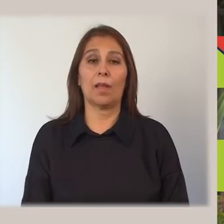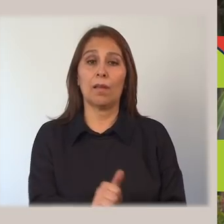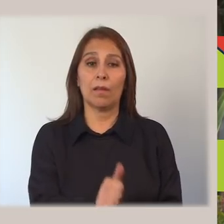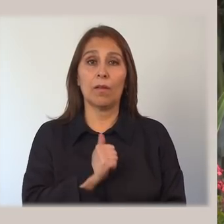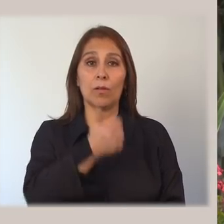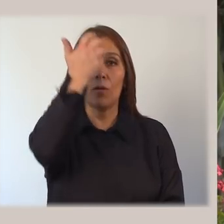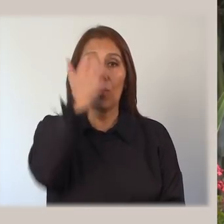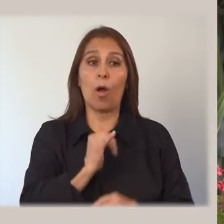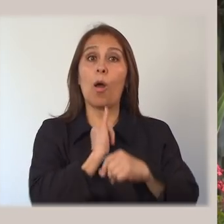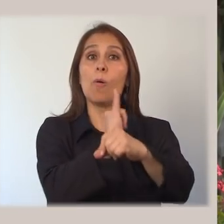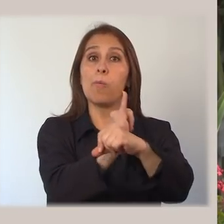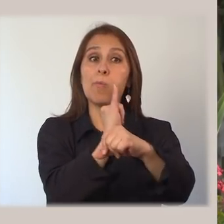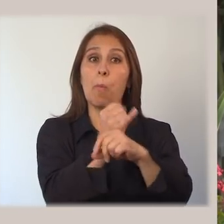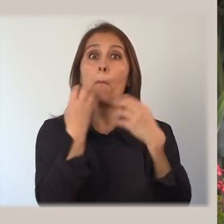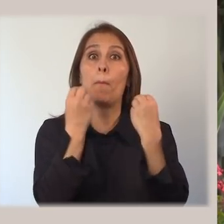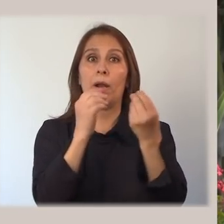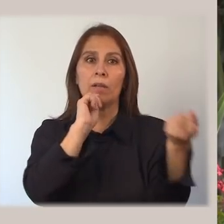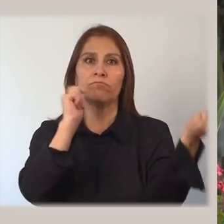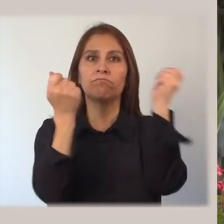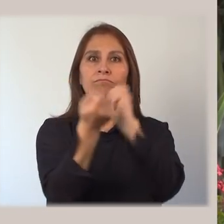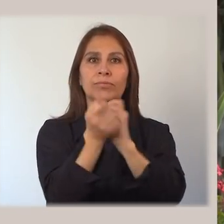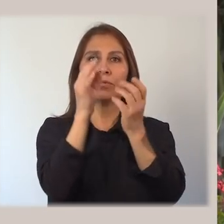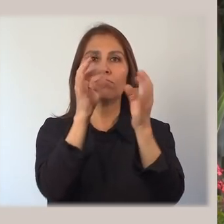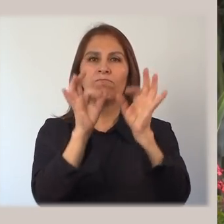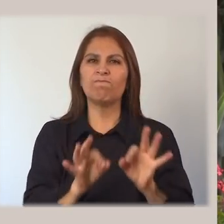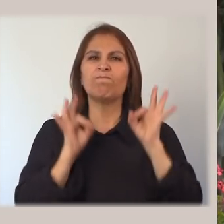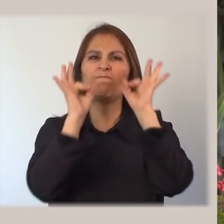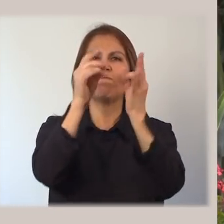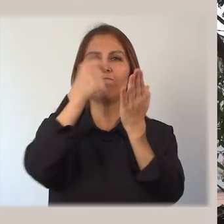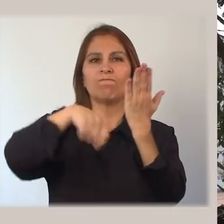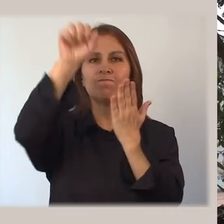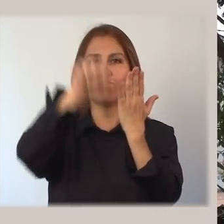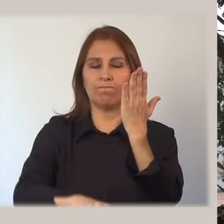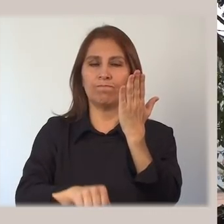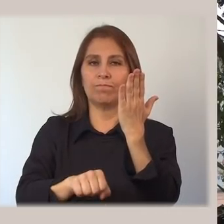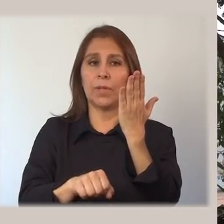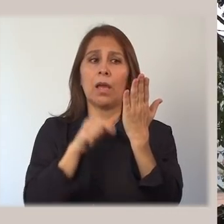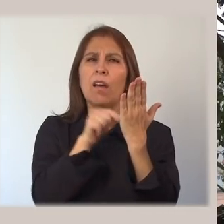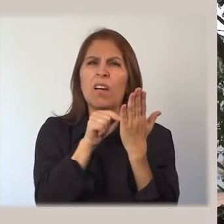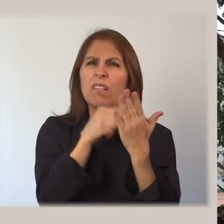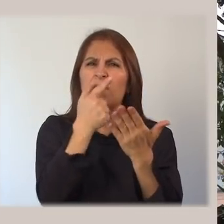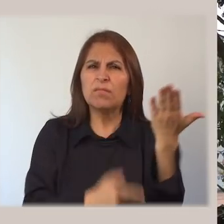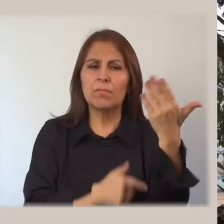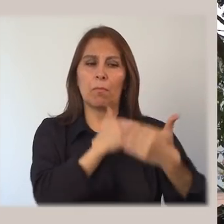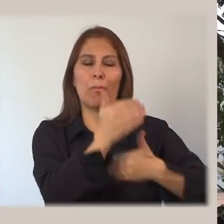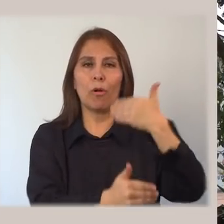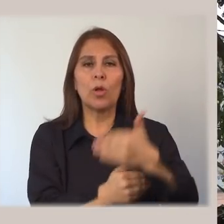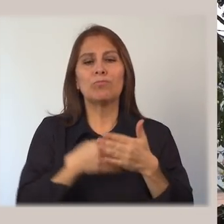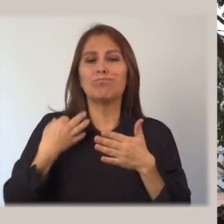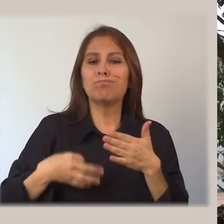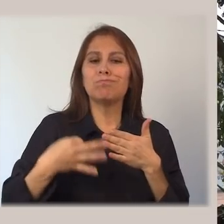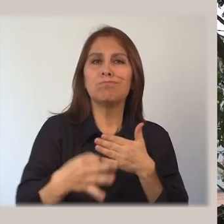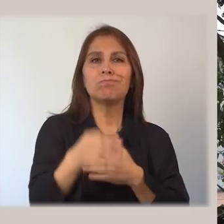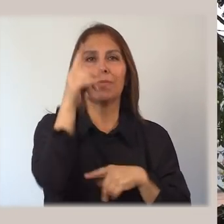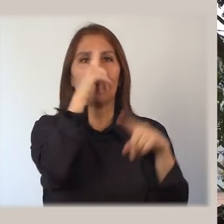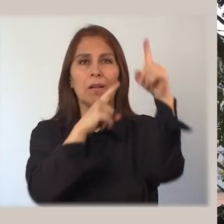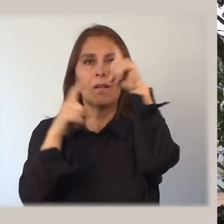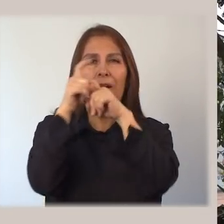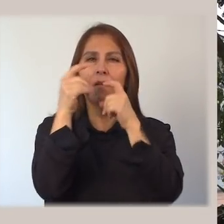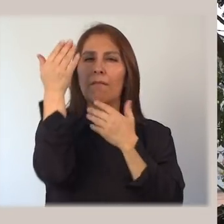La autoevaluación institucional con fines de renovación de acreditación de alta calidad se asume como un proceso continuo de